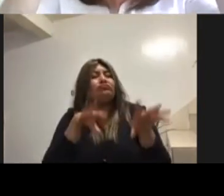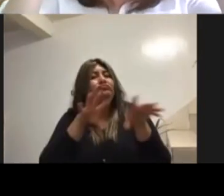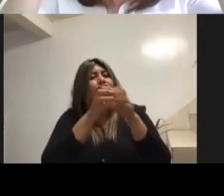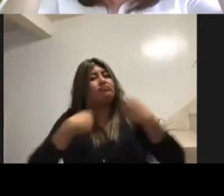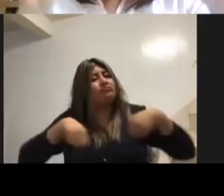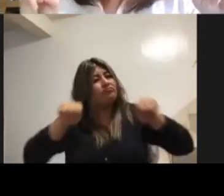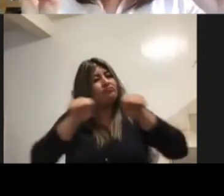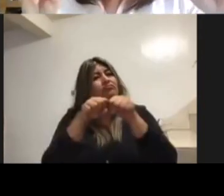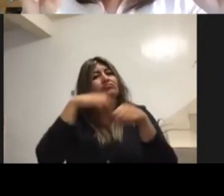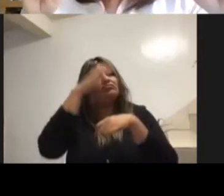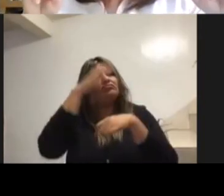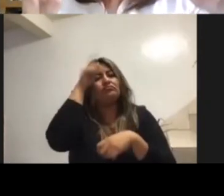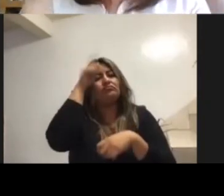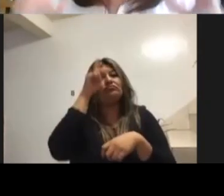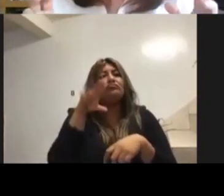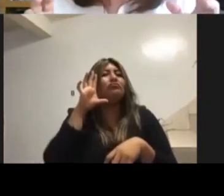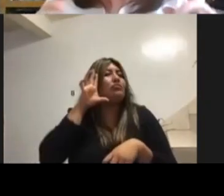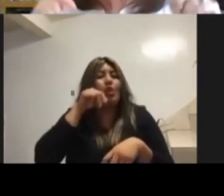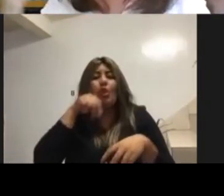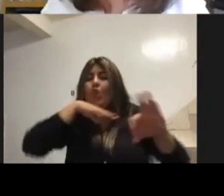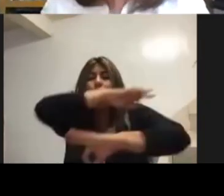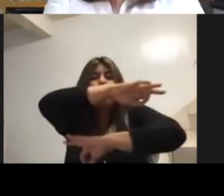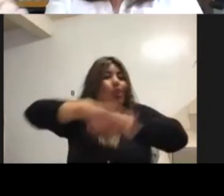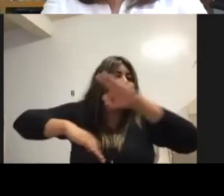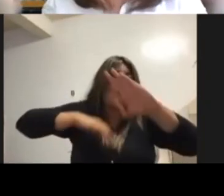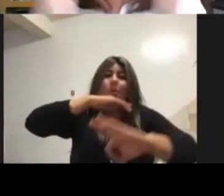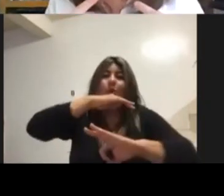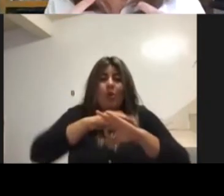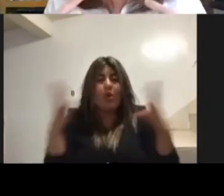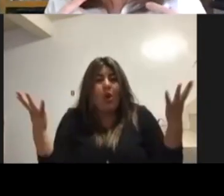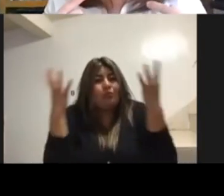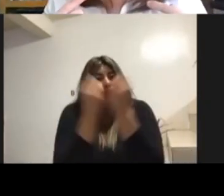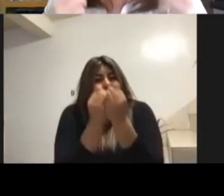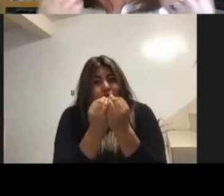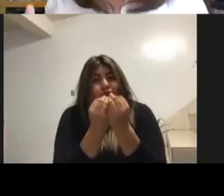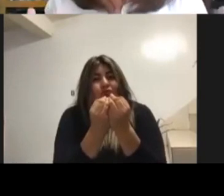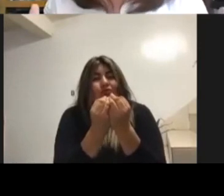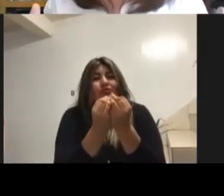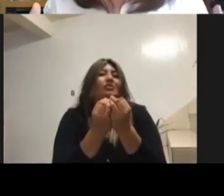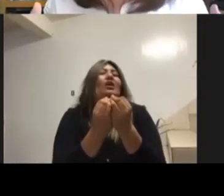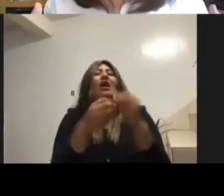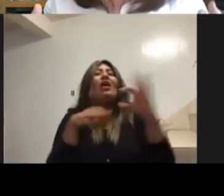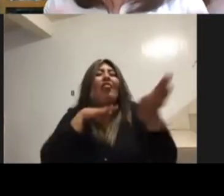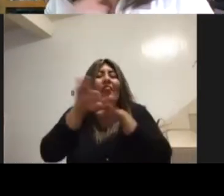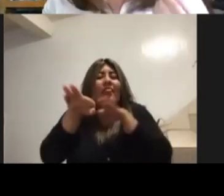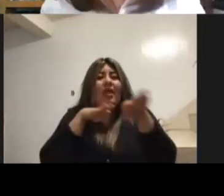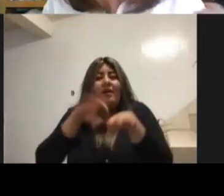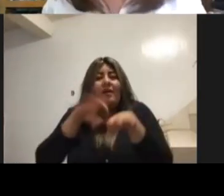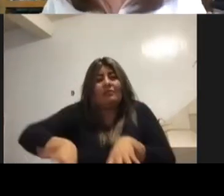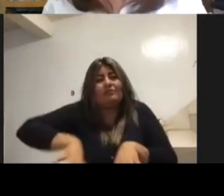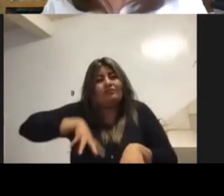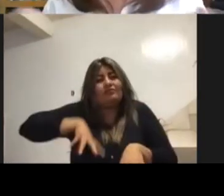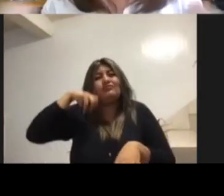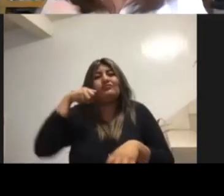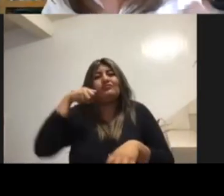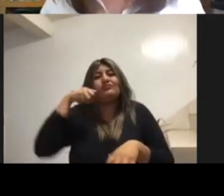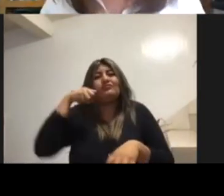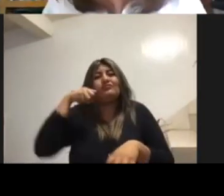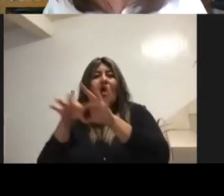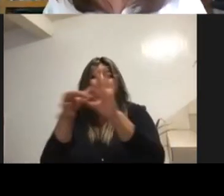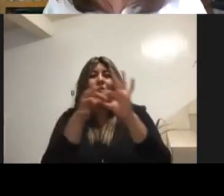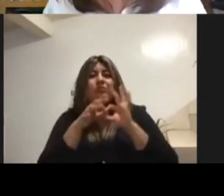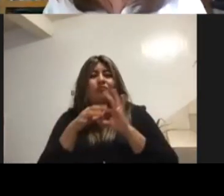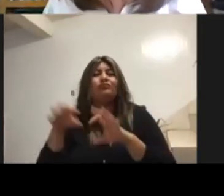atender a los diferentes. Es el trabajo en conjunto donde cada quien tiene un nivel